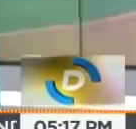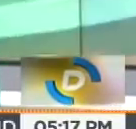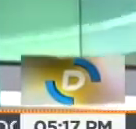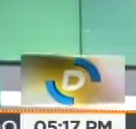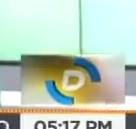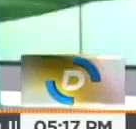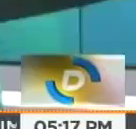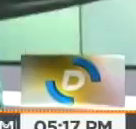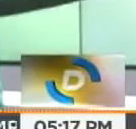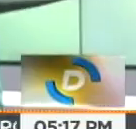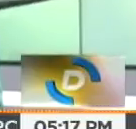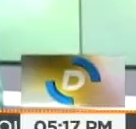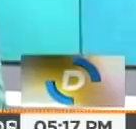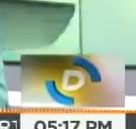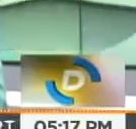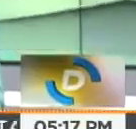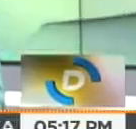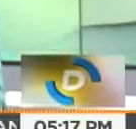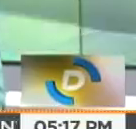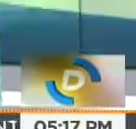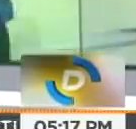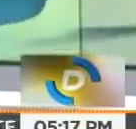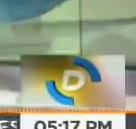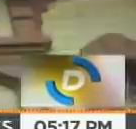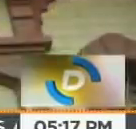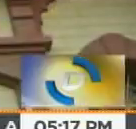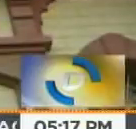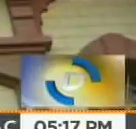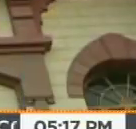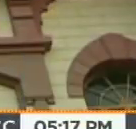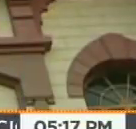Nuestra compañera María Jiménez nos amplía esta información. Adelante.